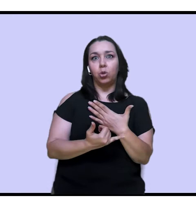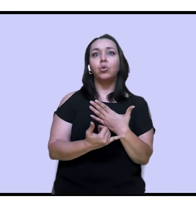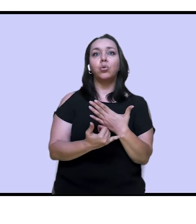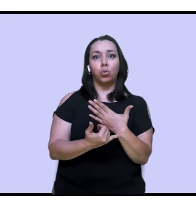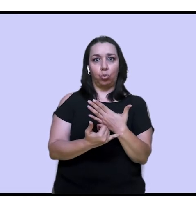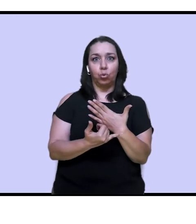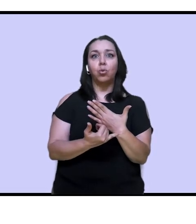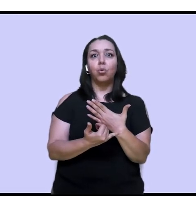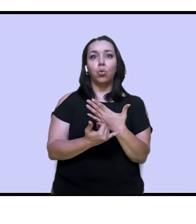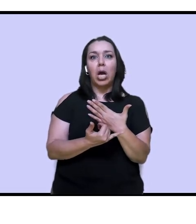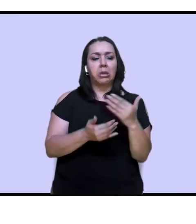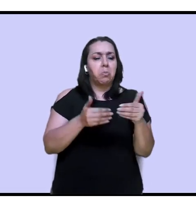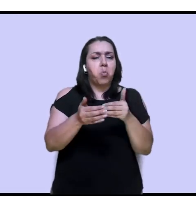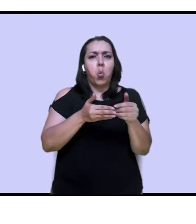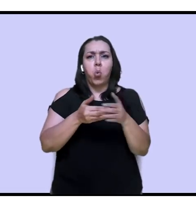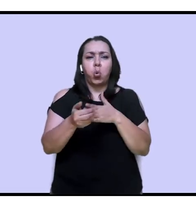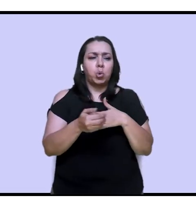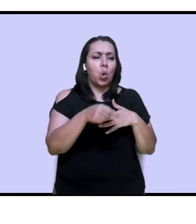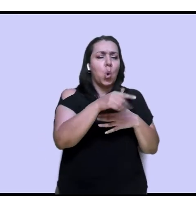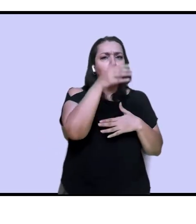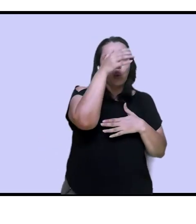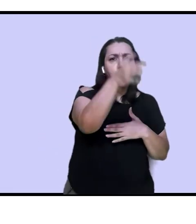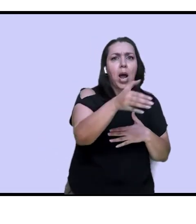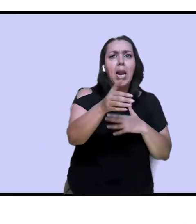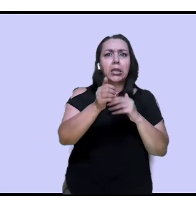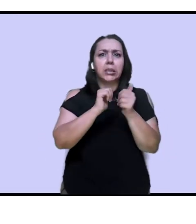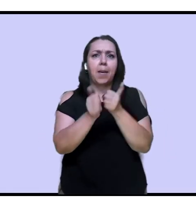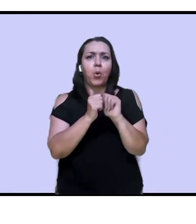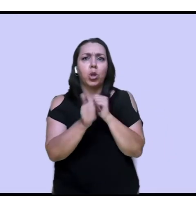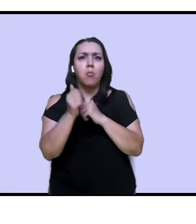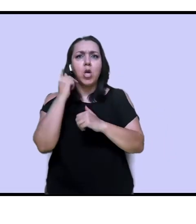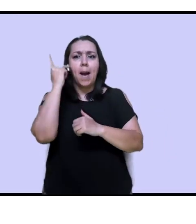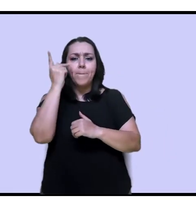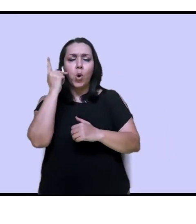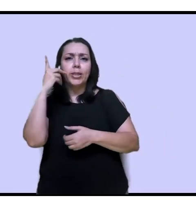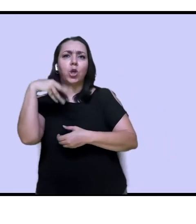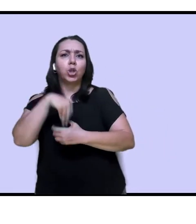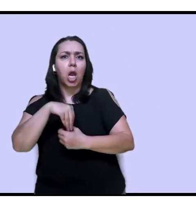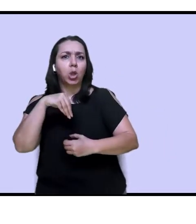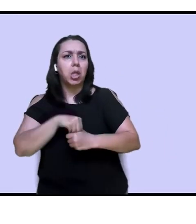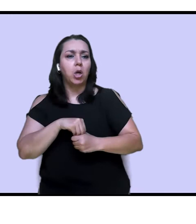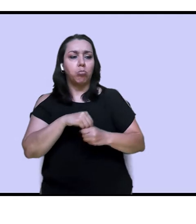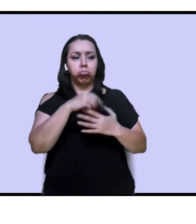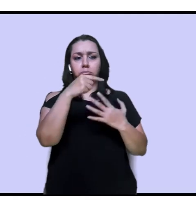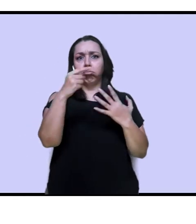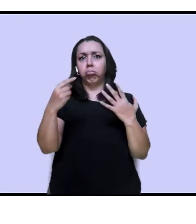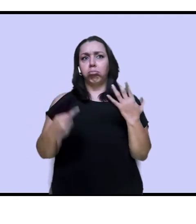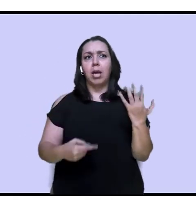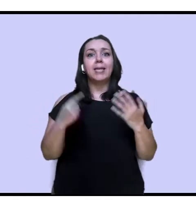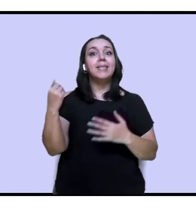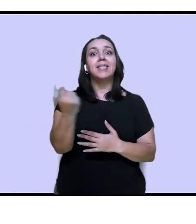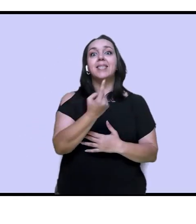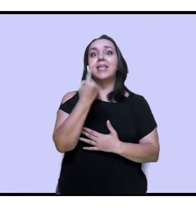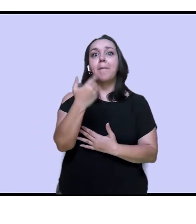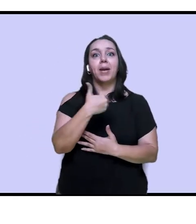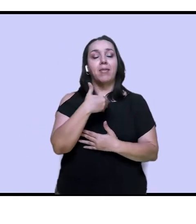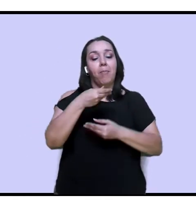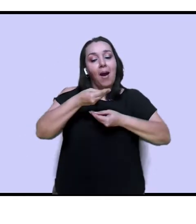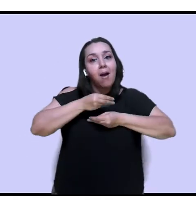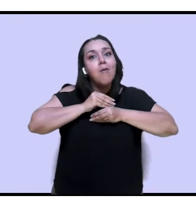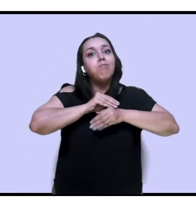proyectos de todo tipo, culturales, deportivos, políticos a lo interno, ¿verdad? Y que siempre